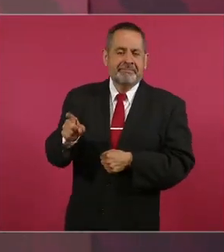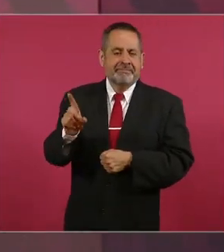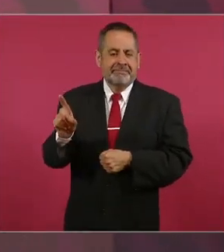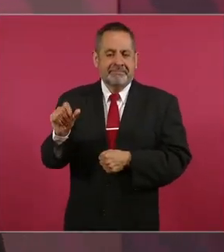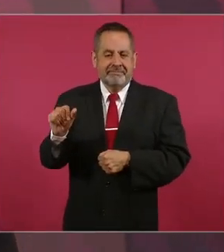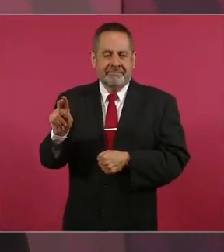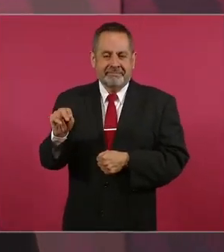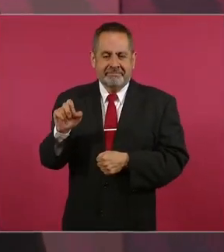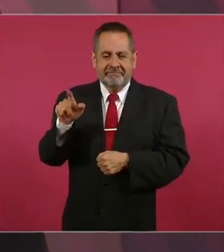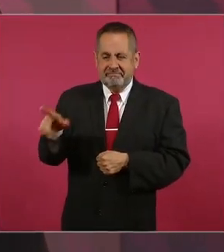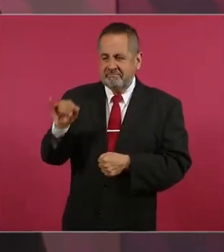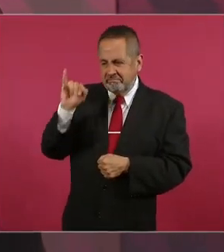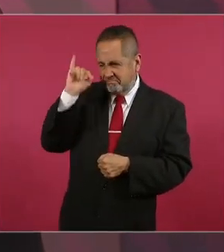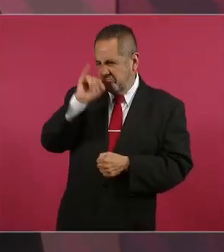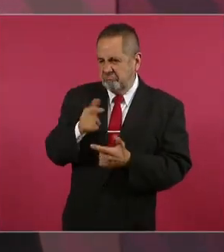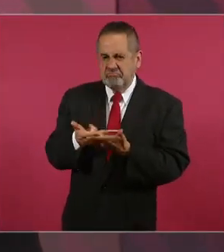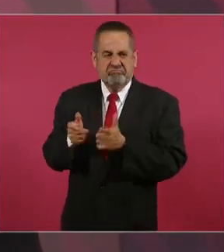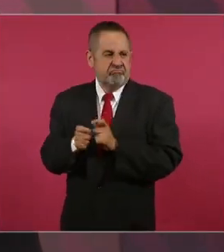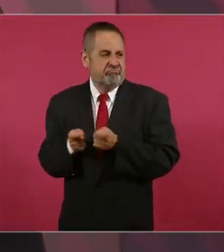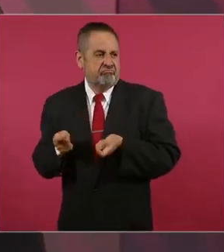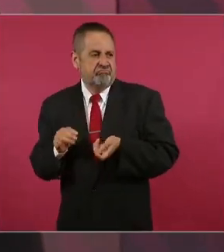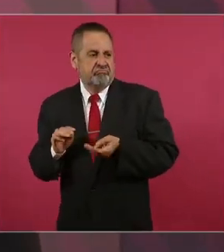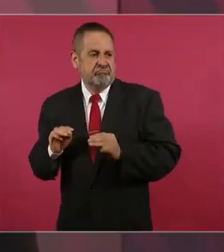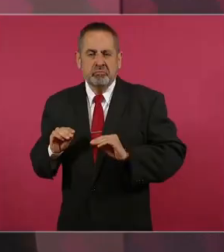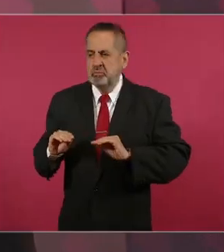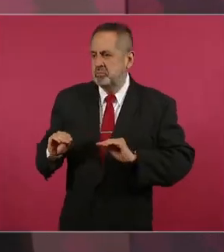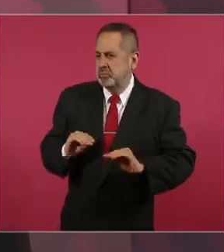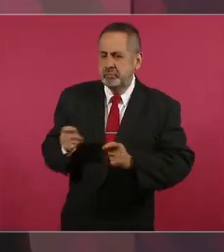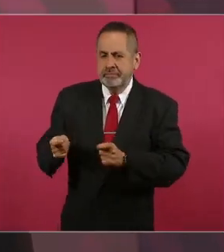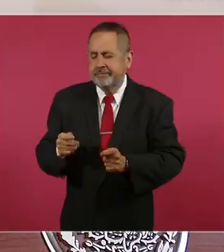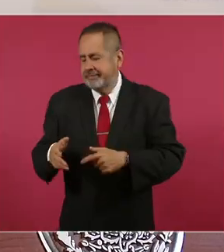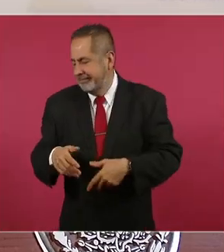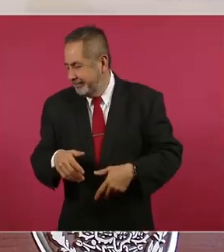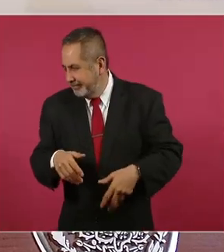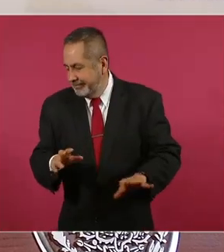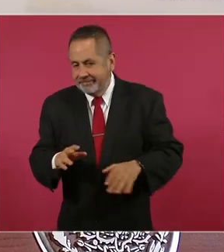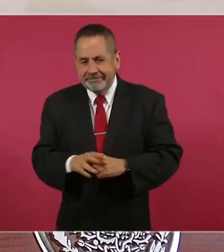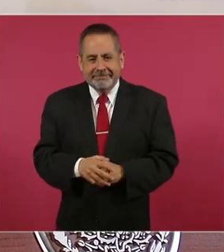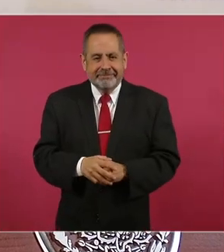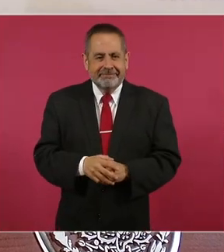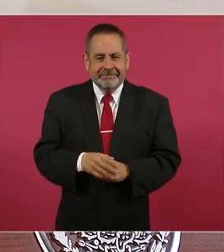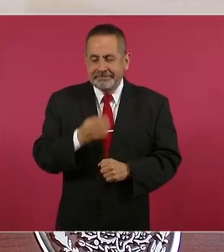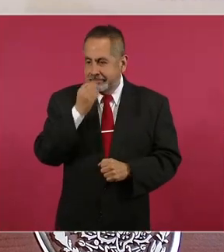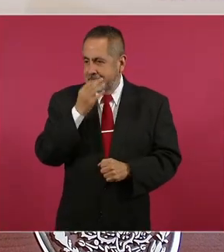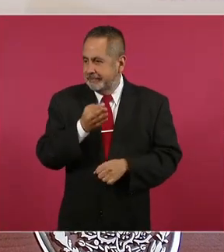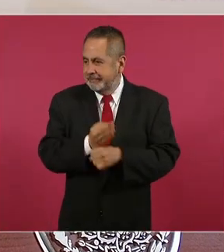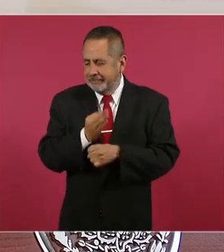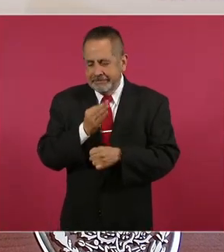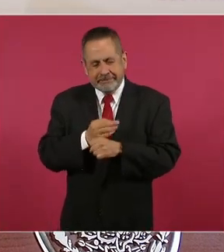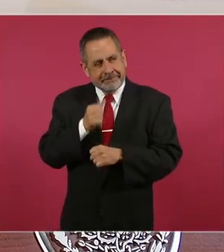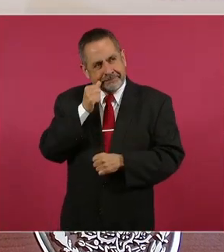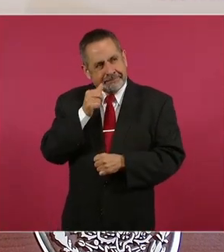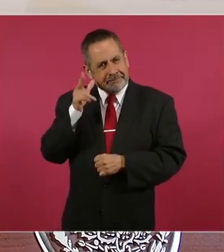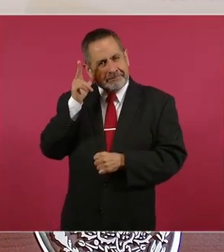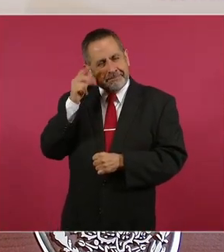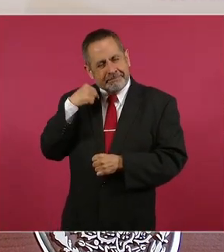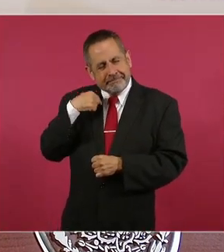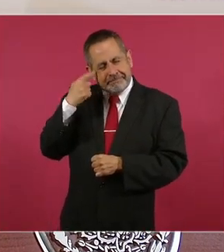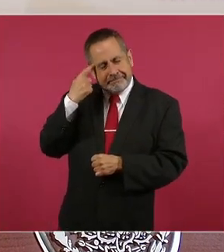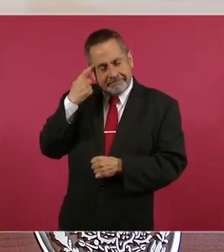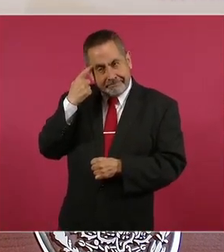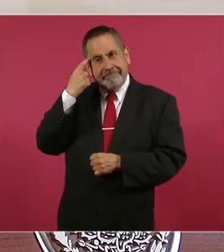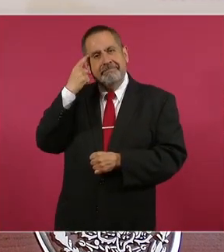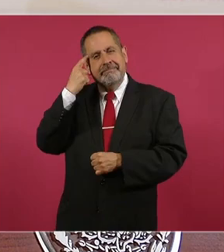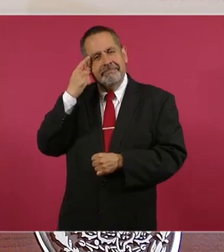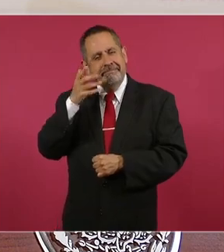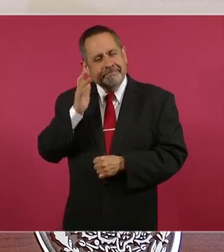es Asaf. Pero ayer o antier me dio qué pensar, porque